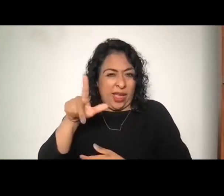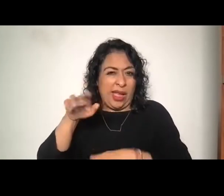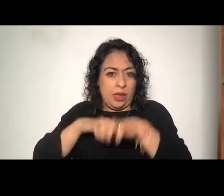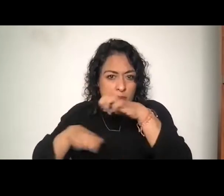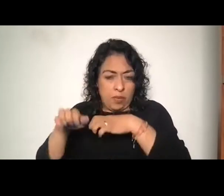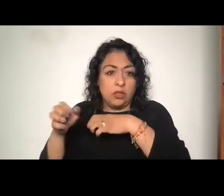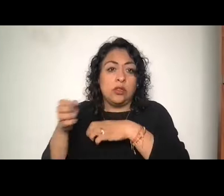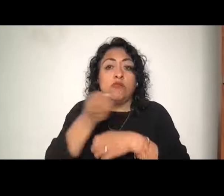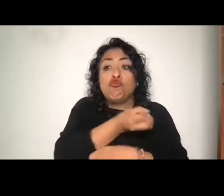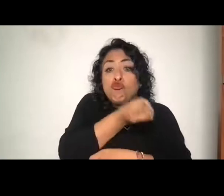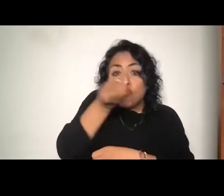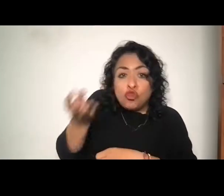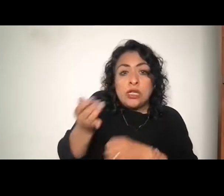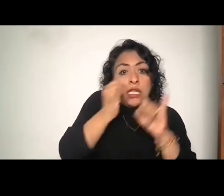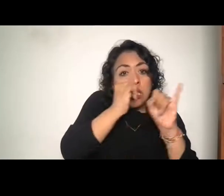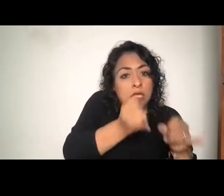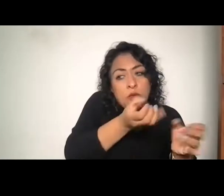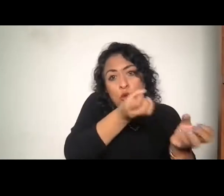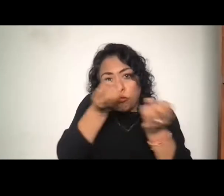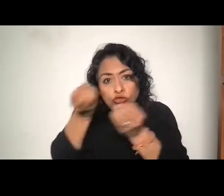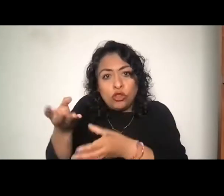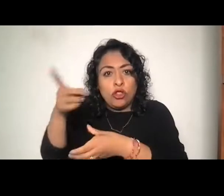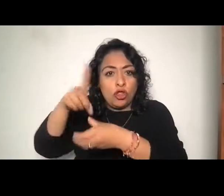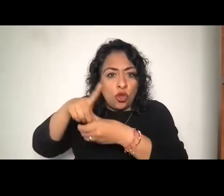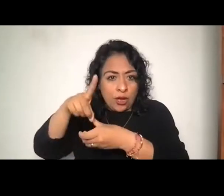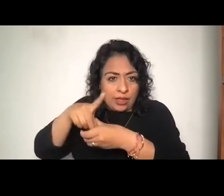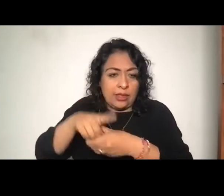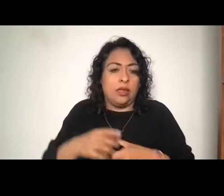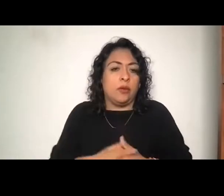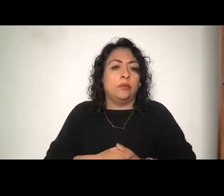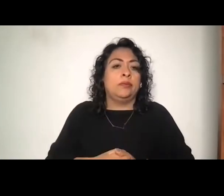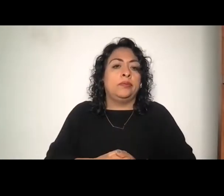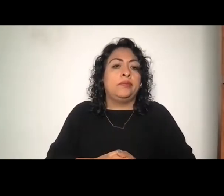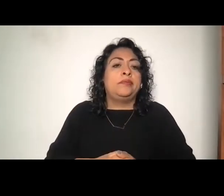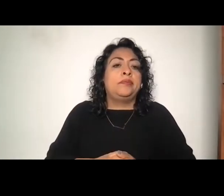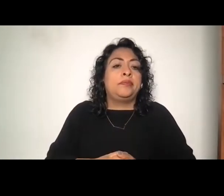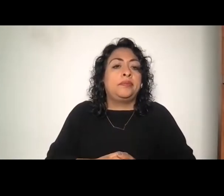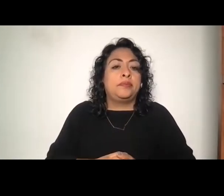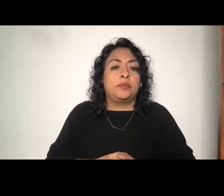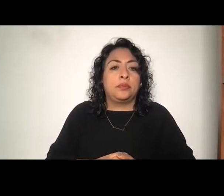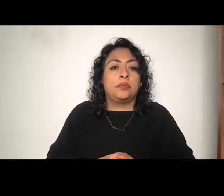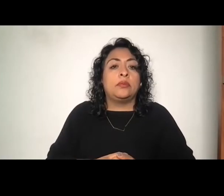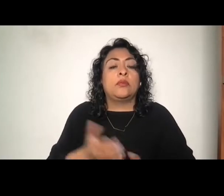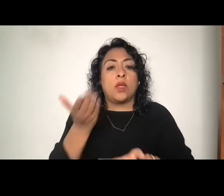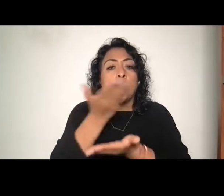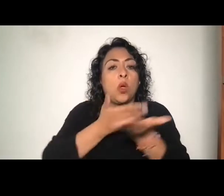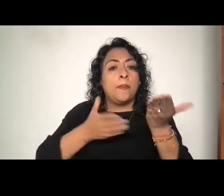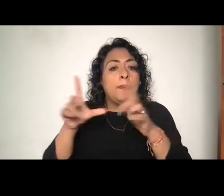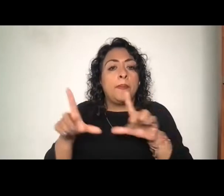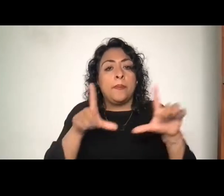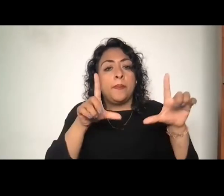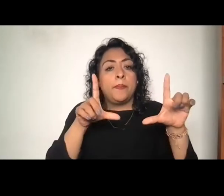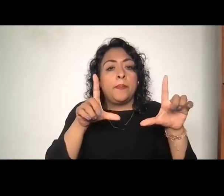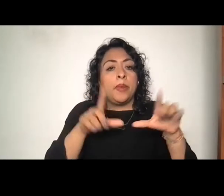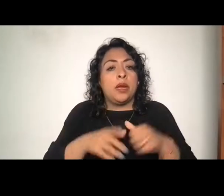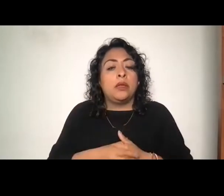personas físicas, que su patrimonio viene de personas físicas. Bueno, les vamos a compartir